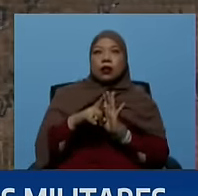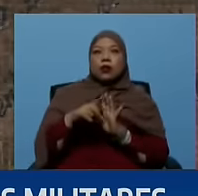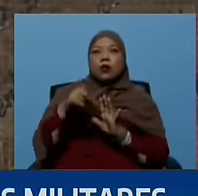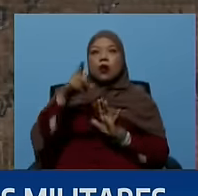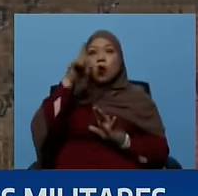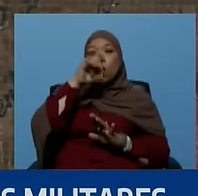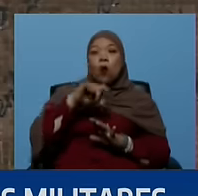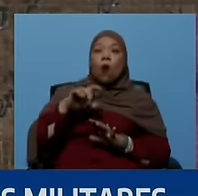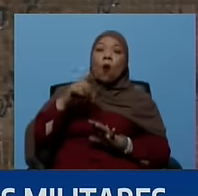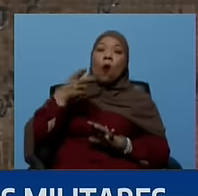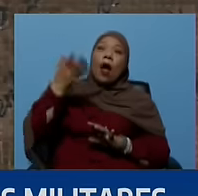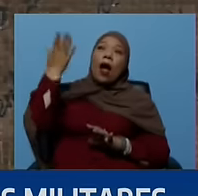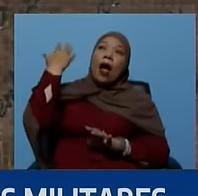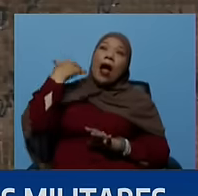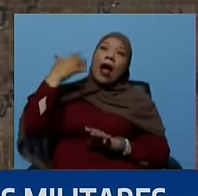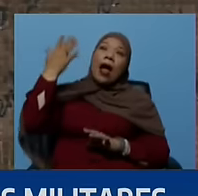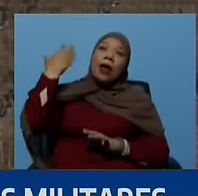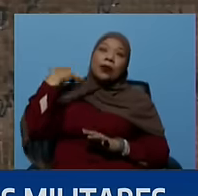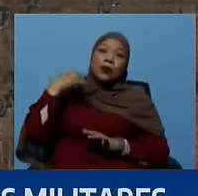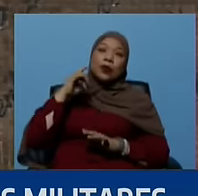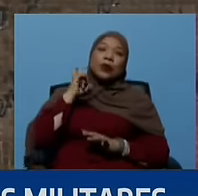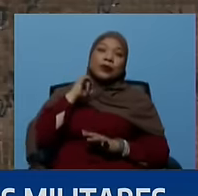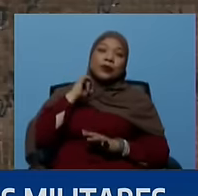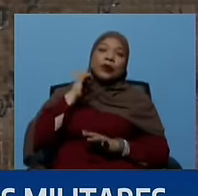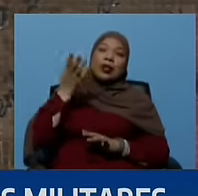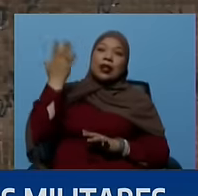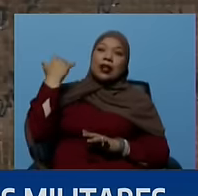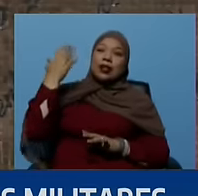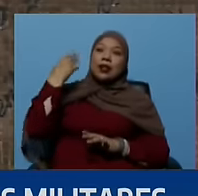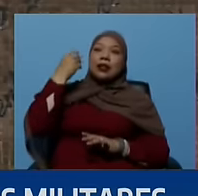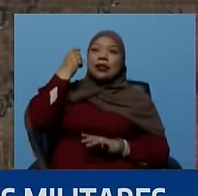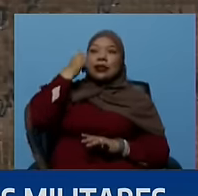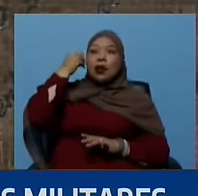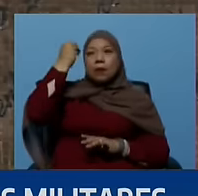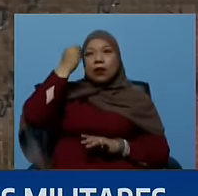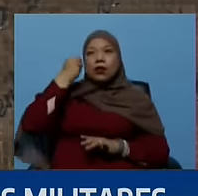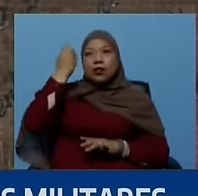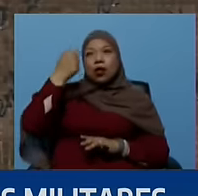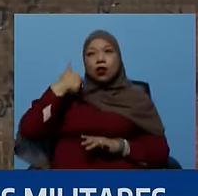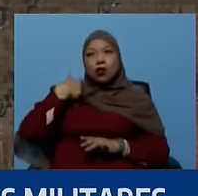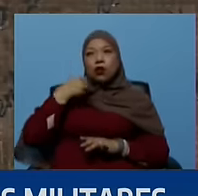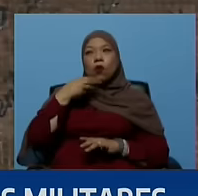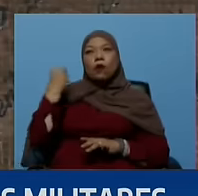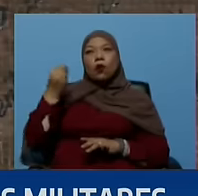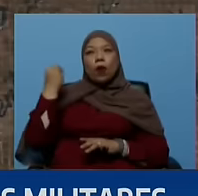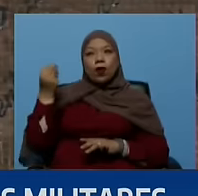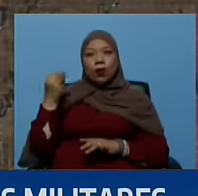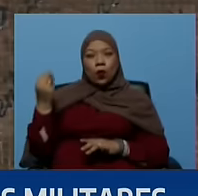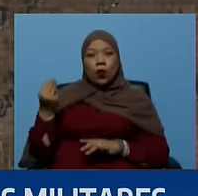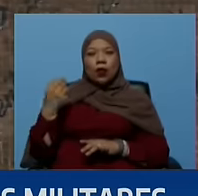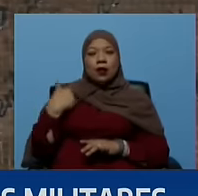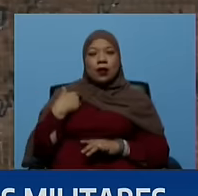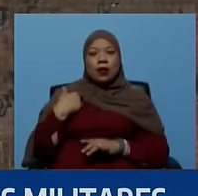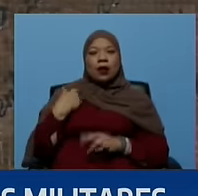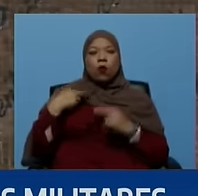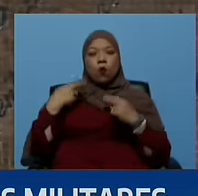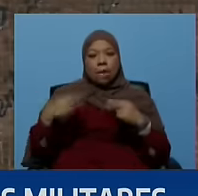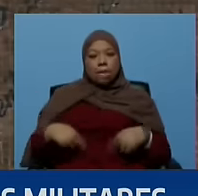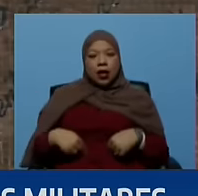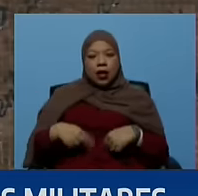el tiempo a la esencia como ser